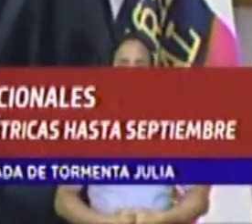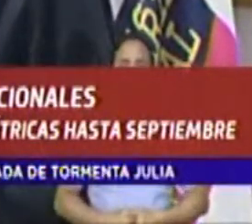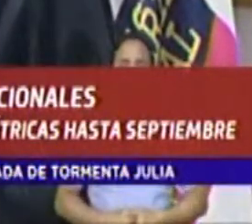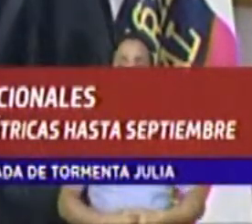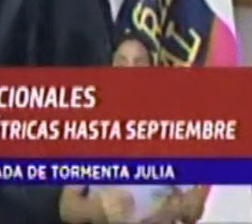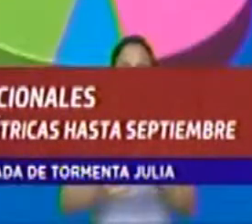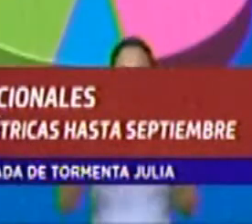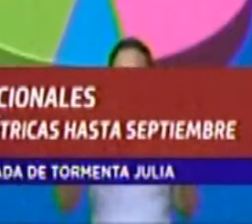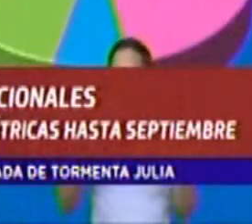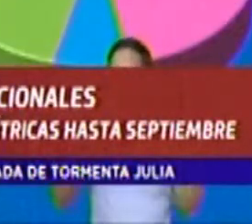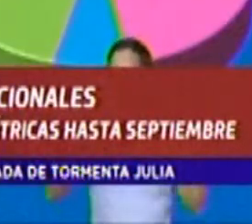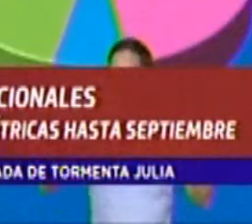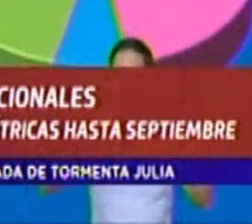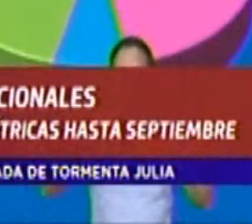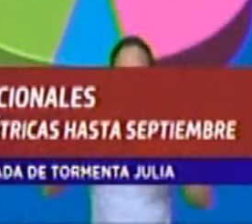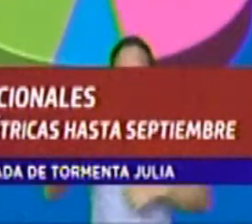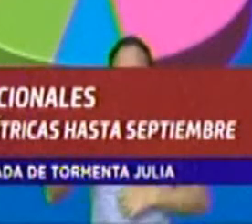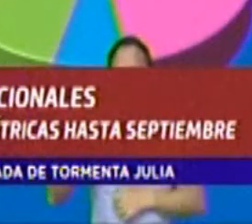los turistas.